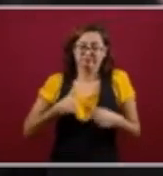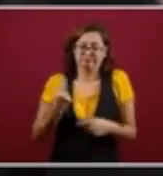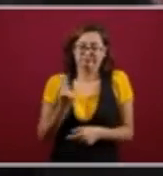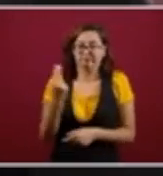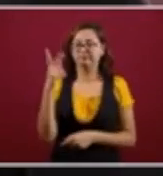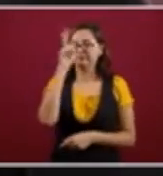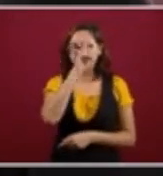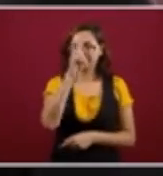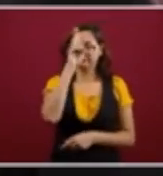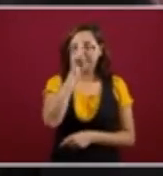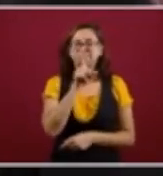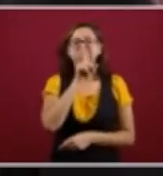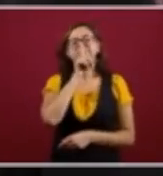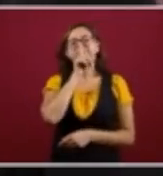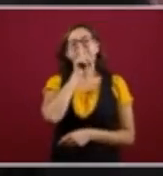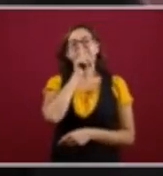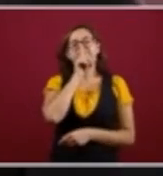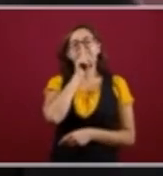decir nada.